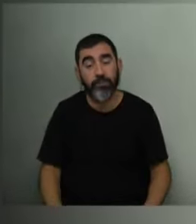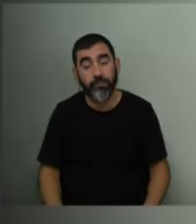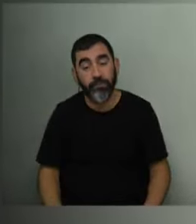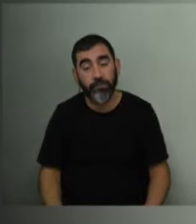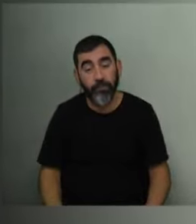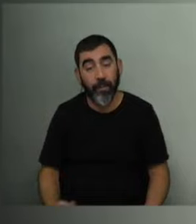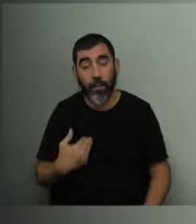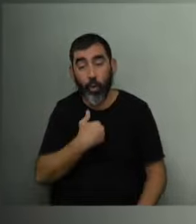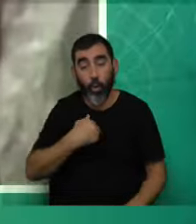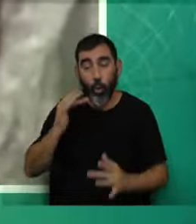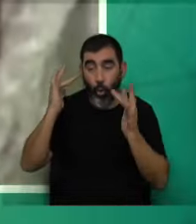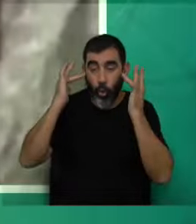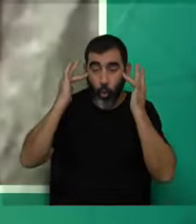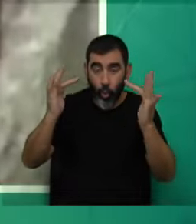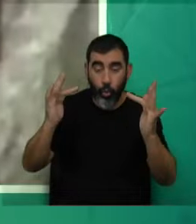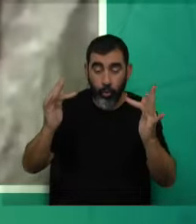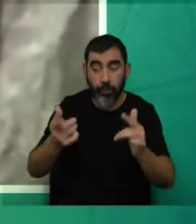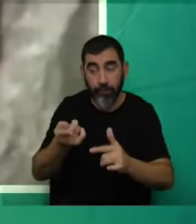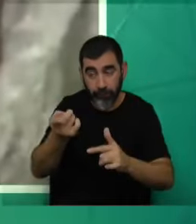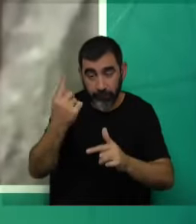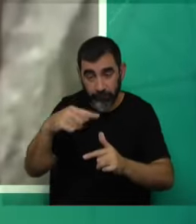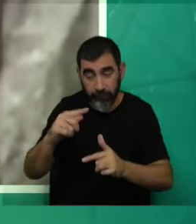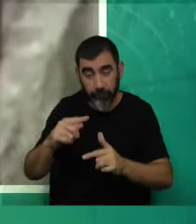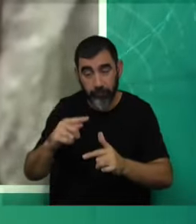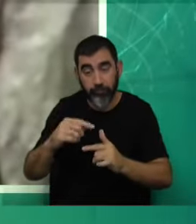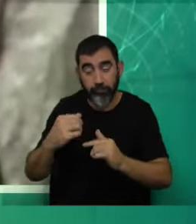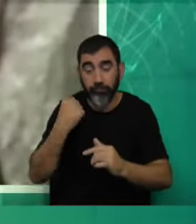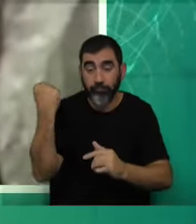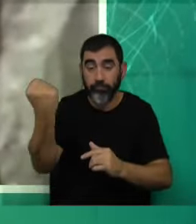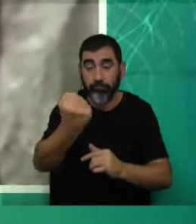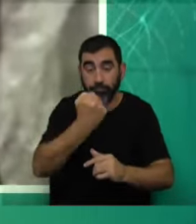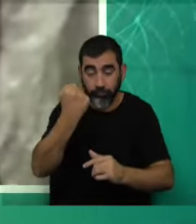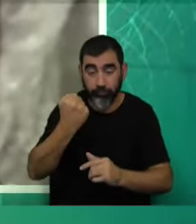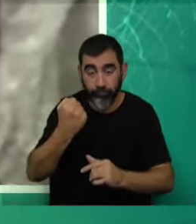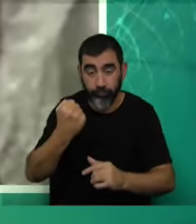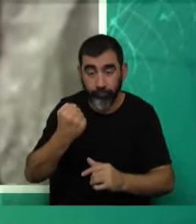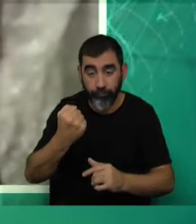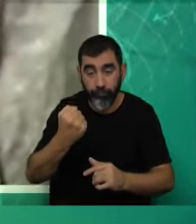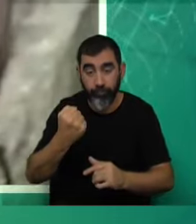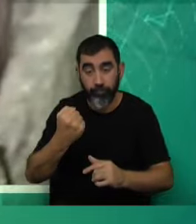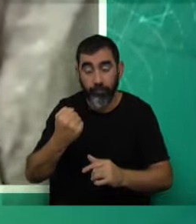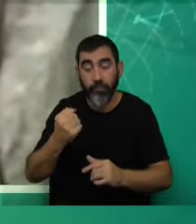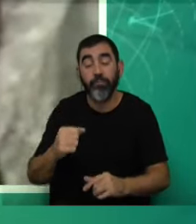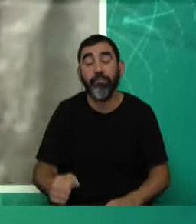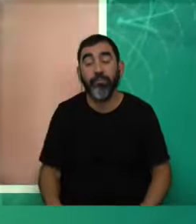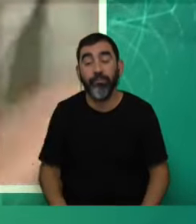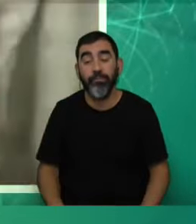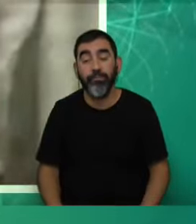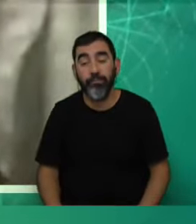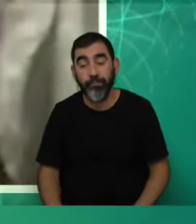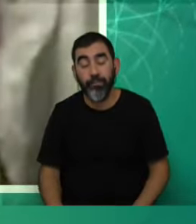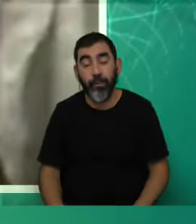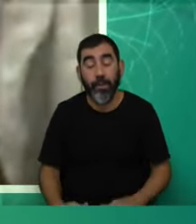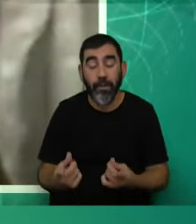función educativa justamente realza este la la la